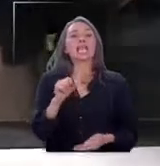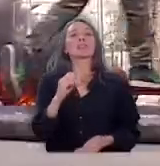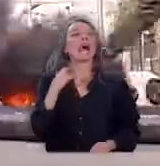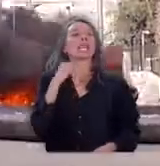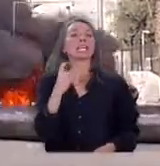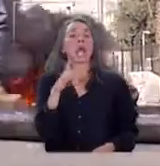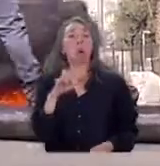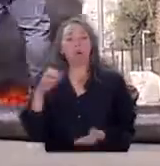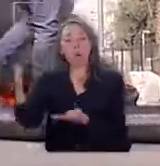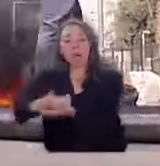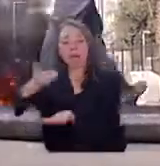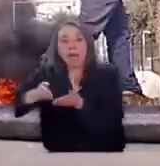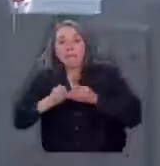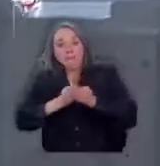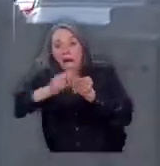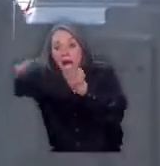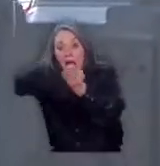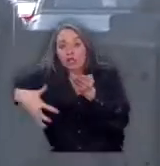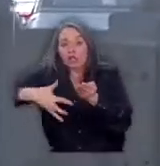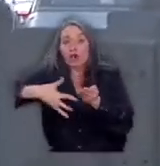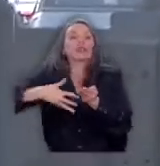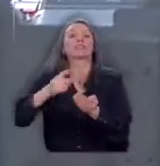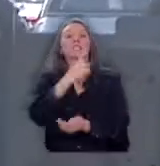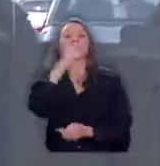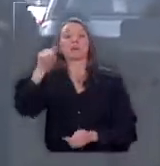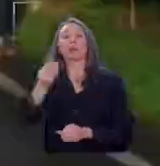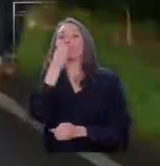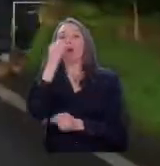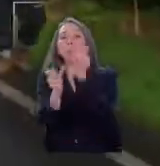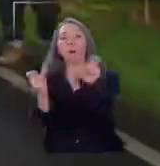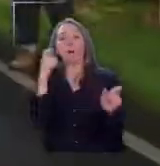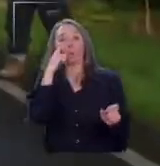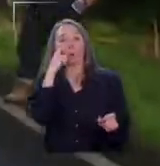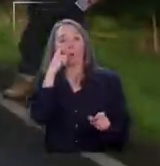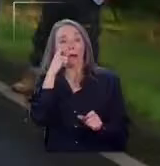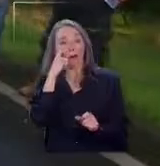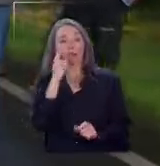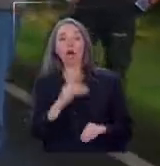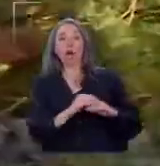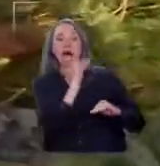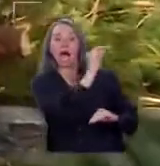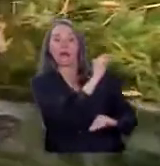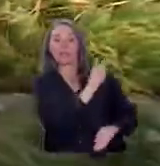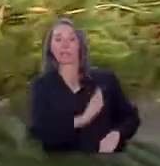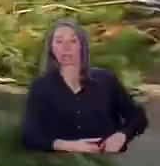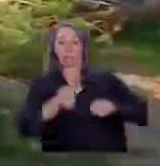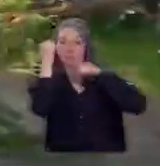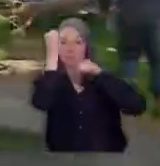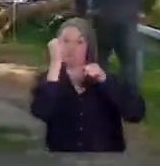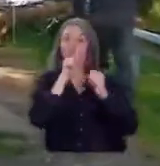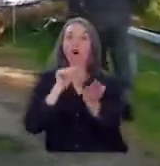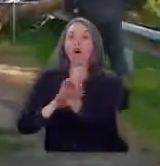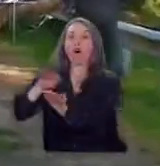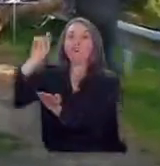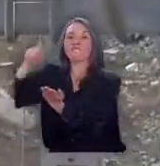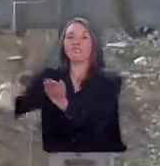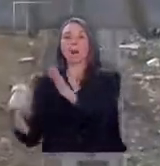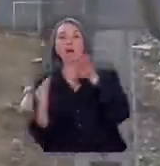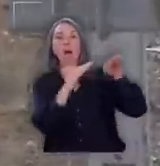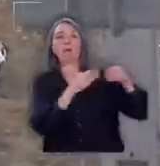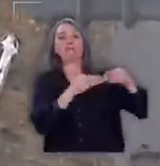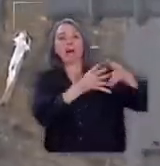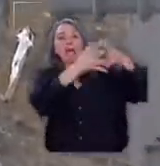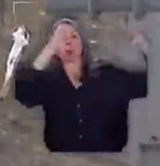consumo humano manifestaciones catalogadas como una advertencia al gobierno para evitar un fallo en favor de la pesca de